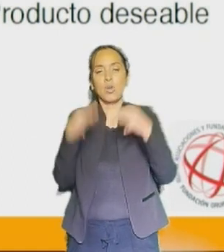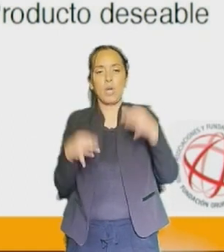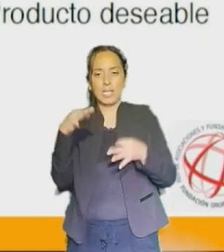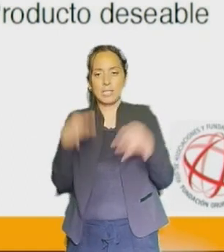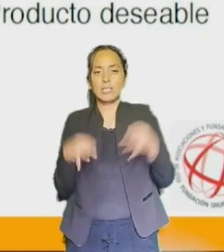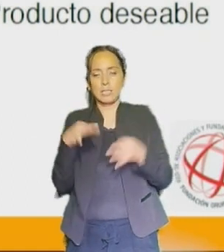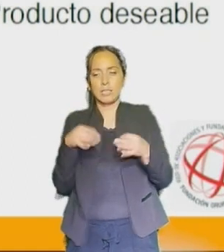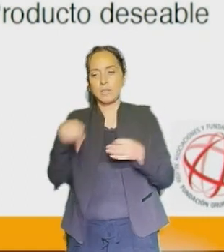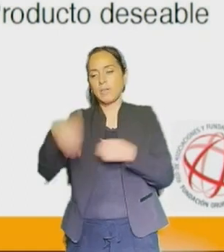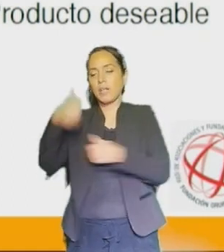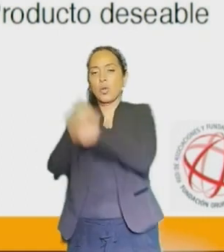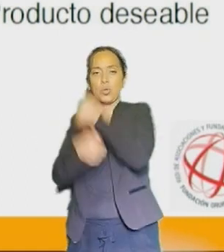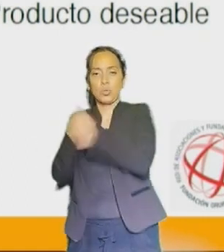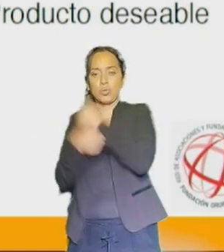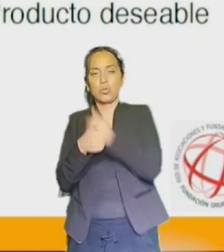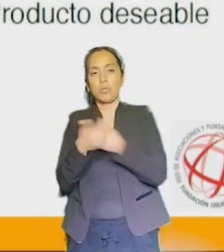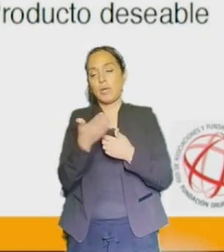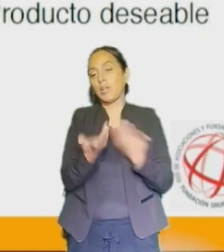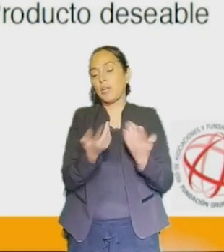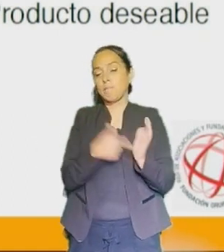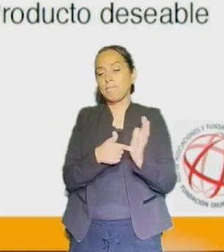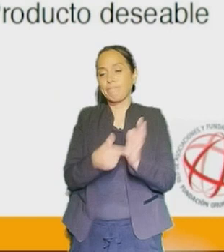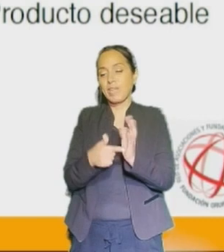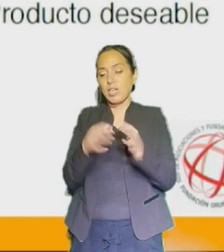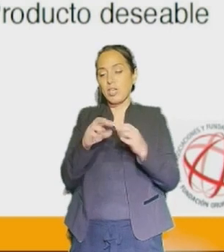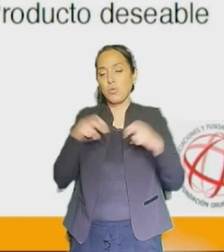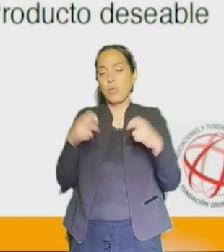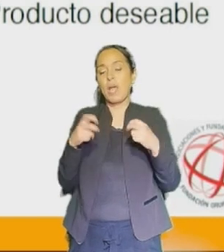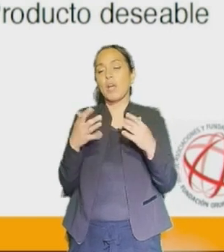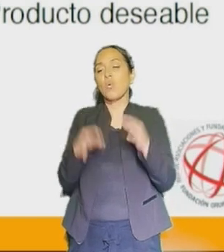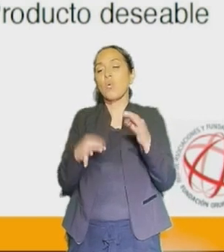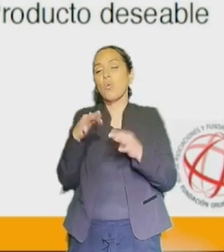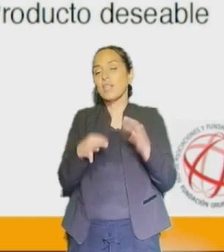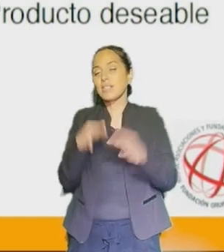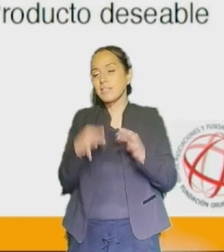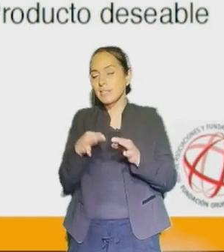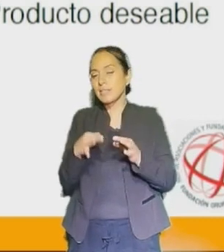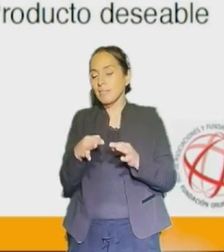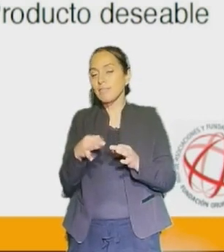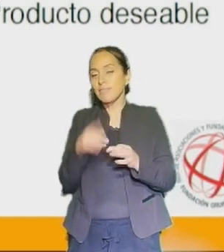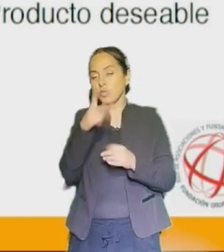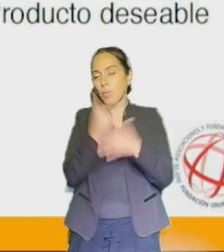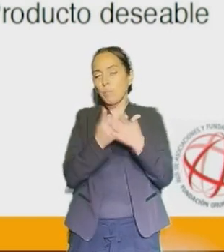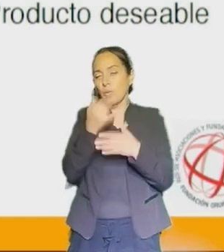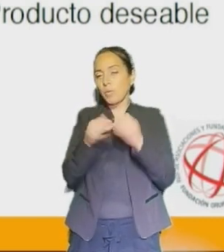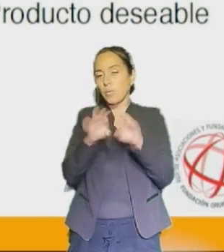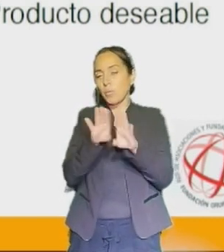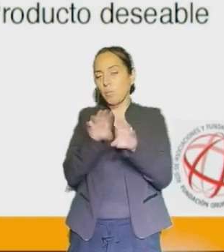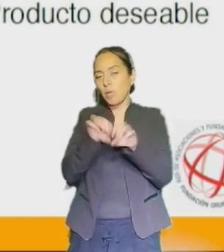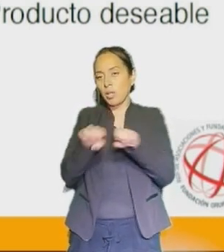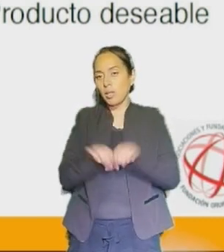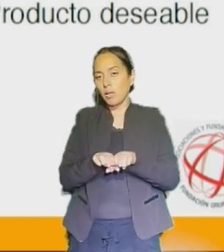haber un concurso al final. Entonces van a tener que presentar a un panel de jueces su producto mínimo viable de su proyecto como equipo. Entonces